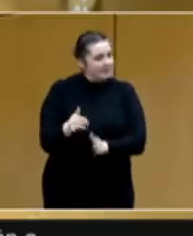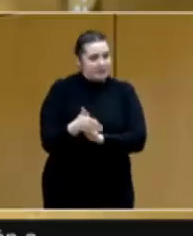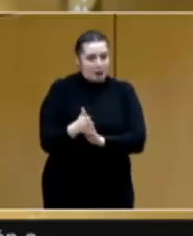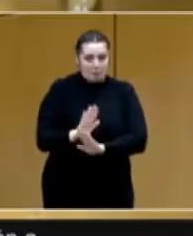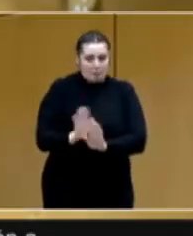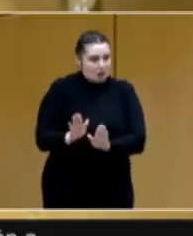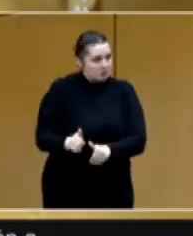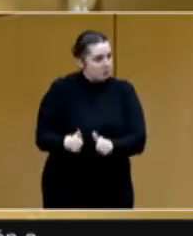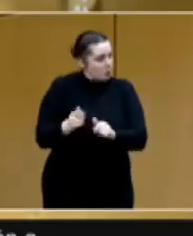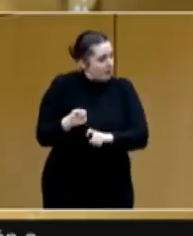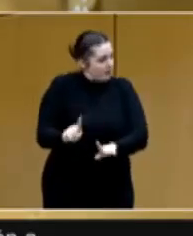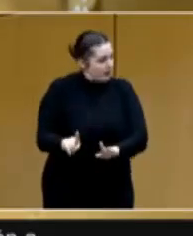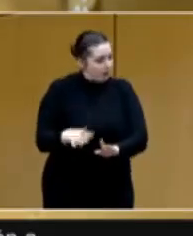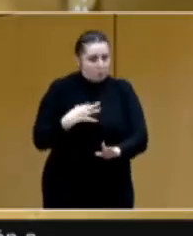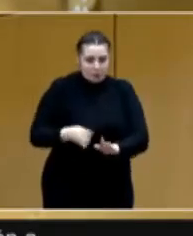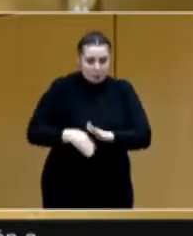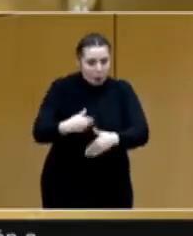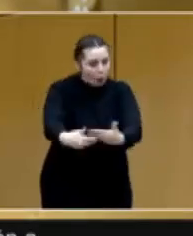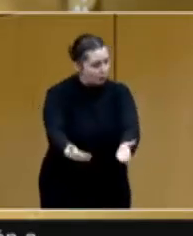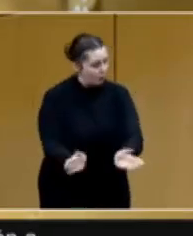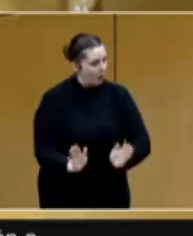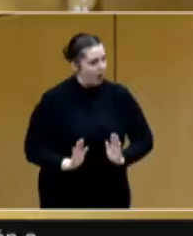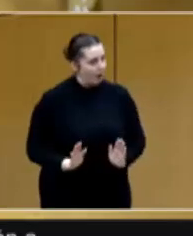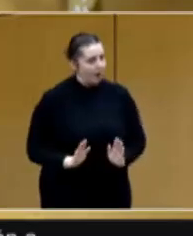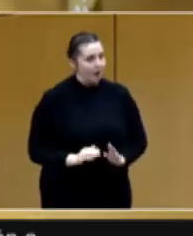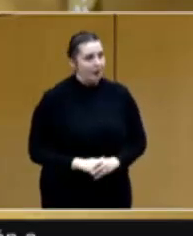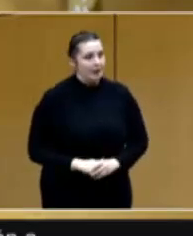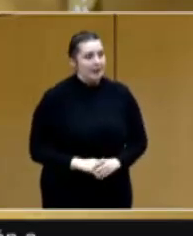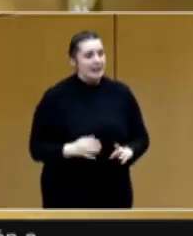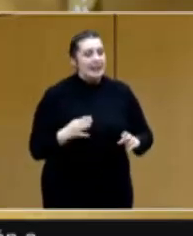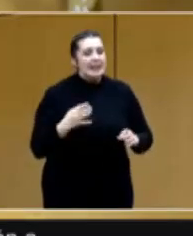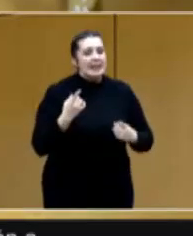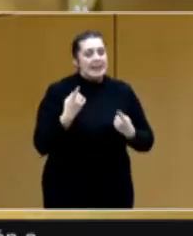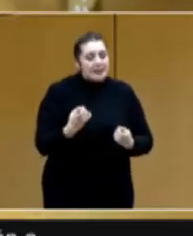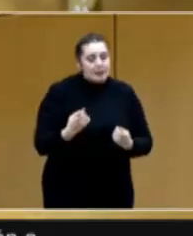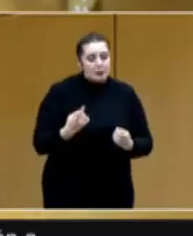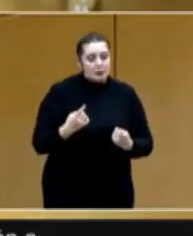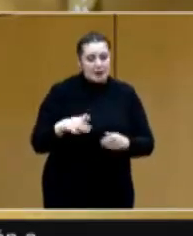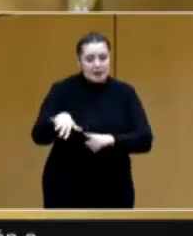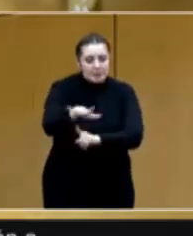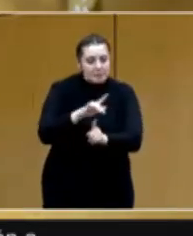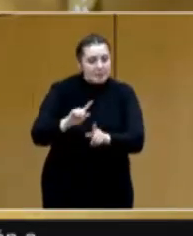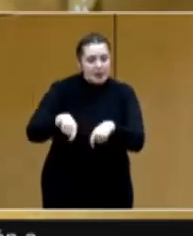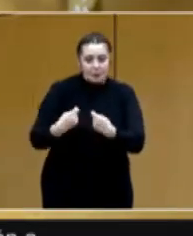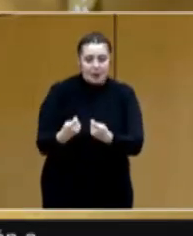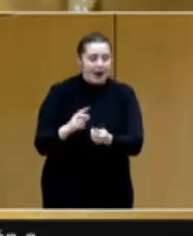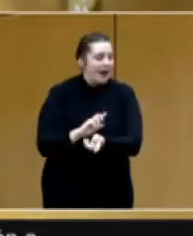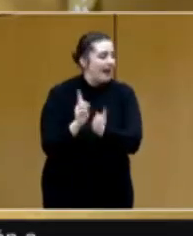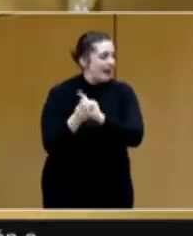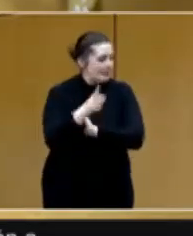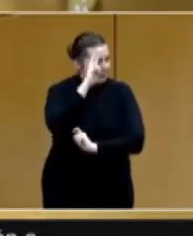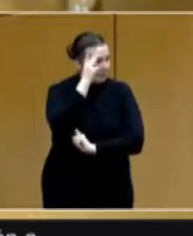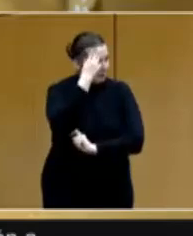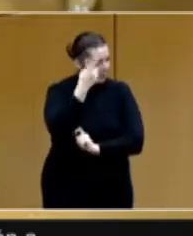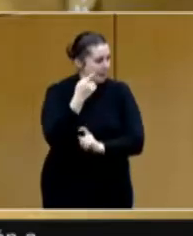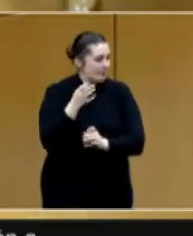que se sigan desarrollando en su medio natural necesitamos que ese medio natural haga ese cambio desde luego que tenemos mucho trabajo por delante